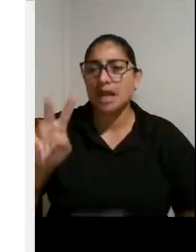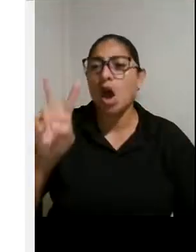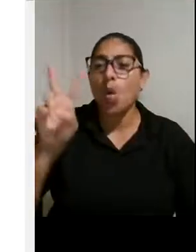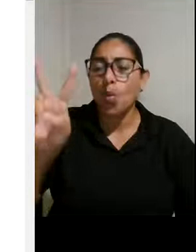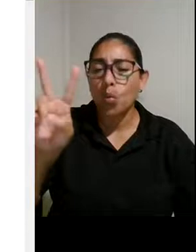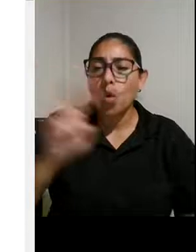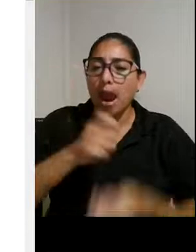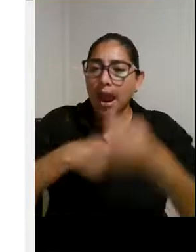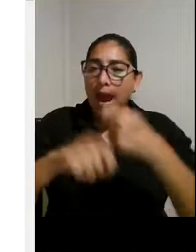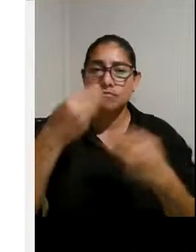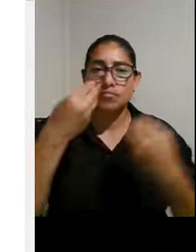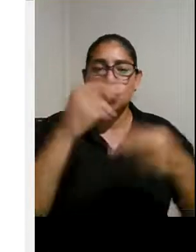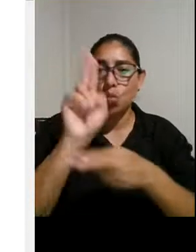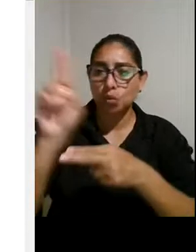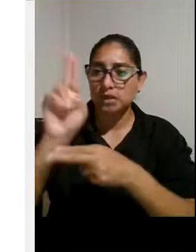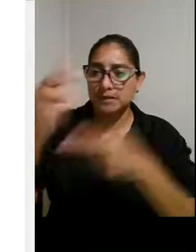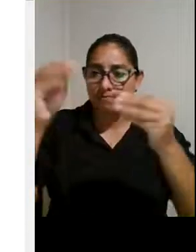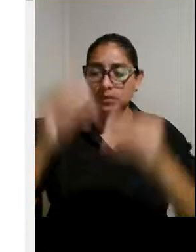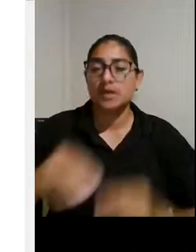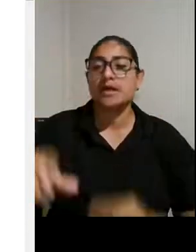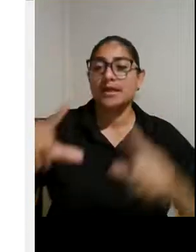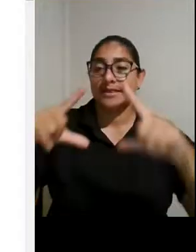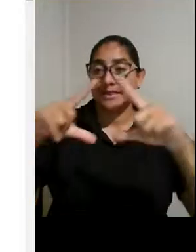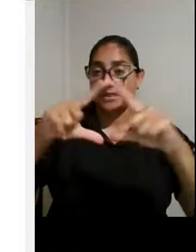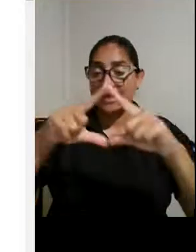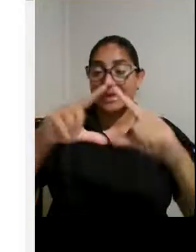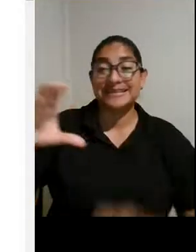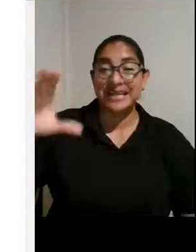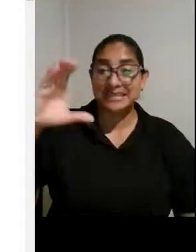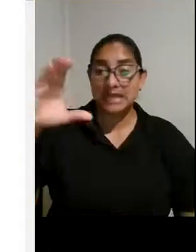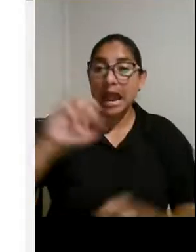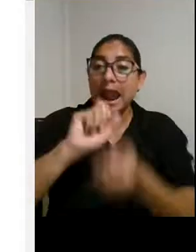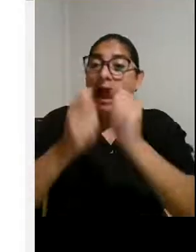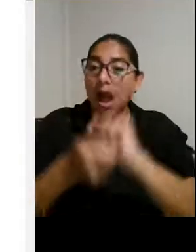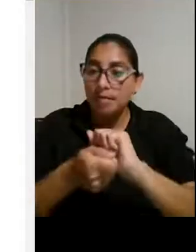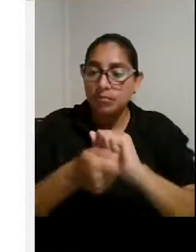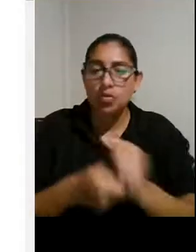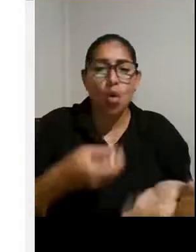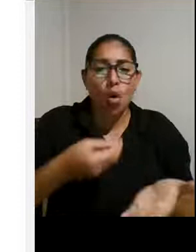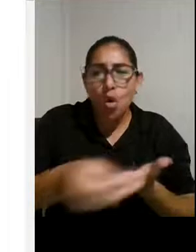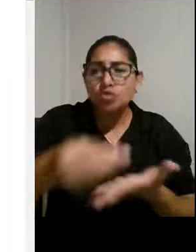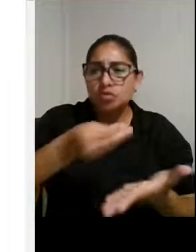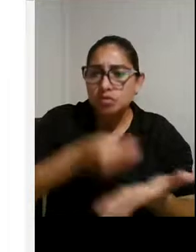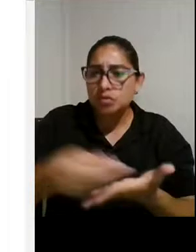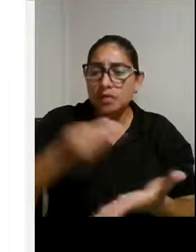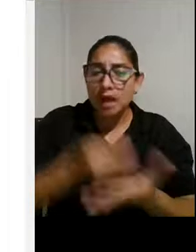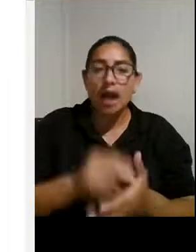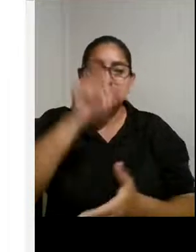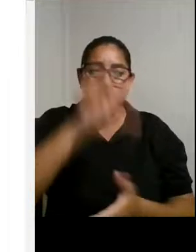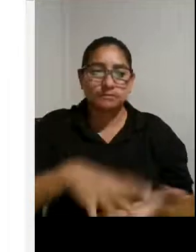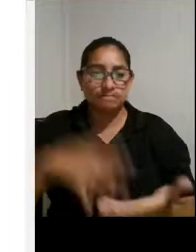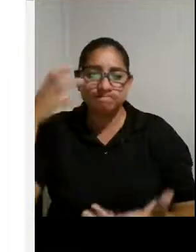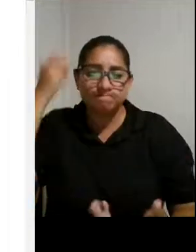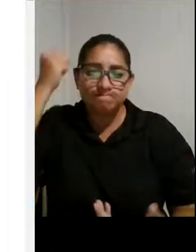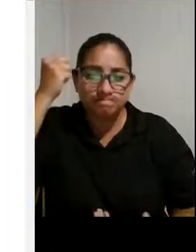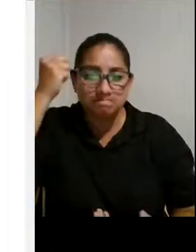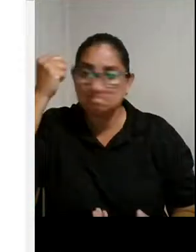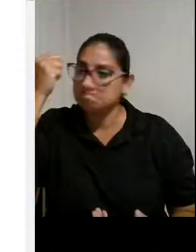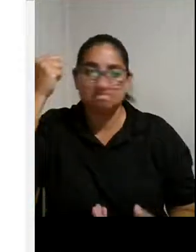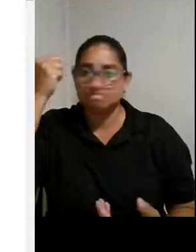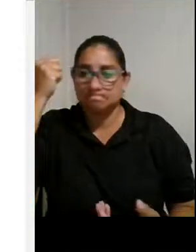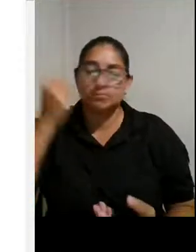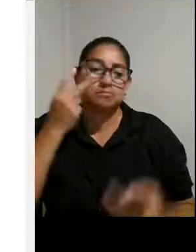que es el cambio en los costos. Esto no hay que aprendérselo, simplemente el problema a ustedes les va a ilustrar